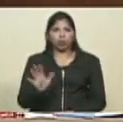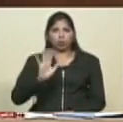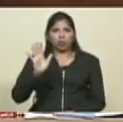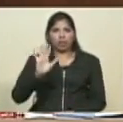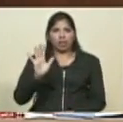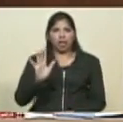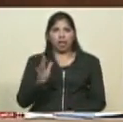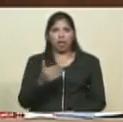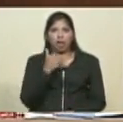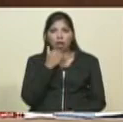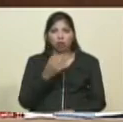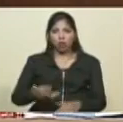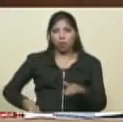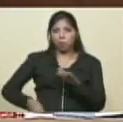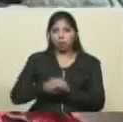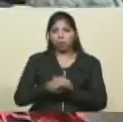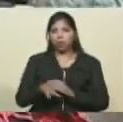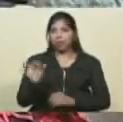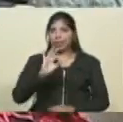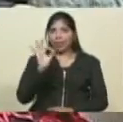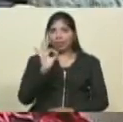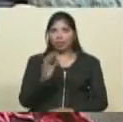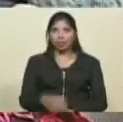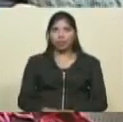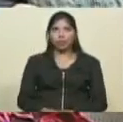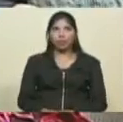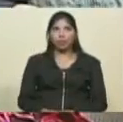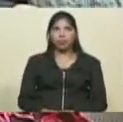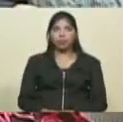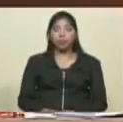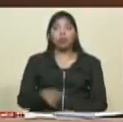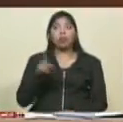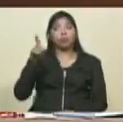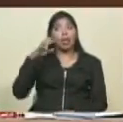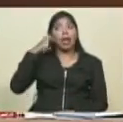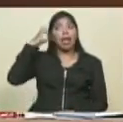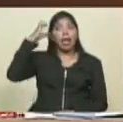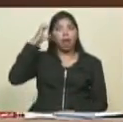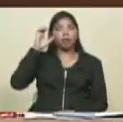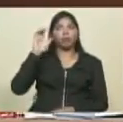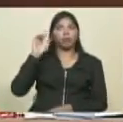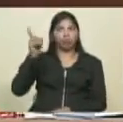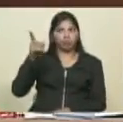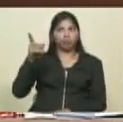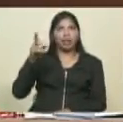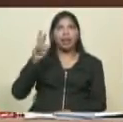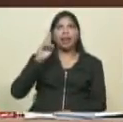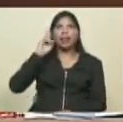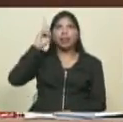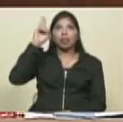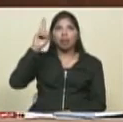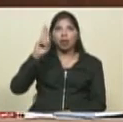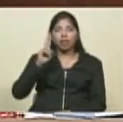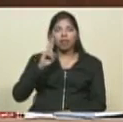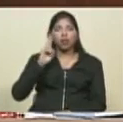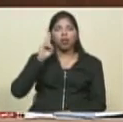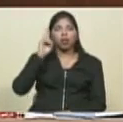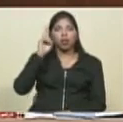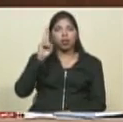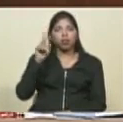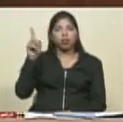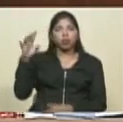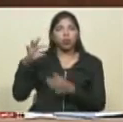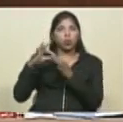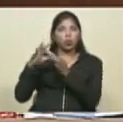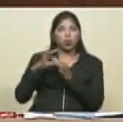de ningún funcionario imperial. Europa tiene que reflexionar en su relacionamiento con América